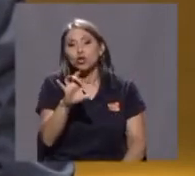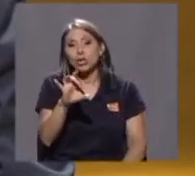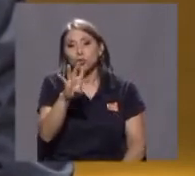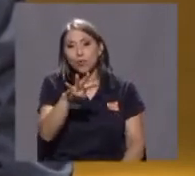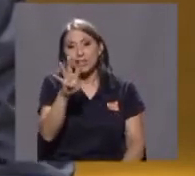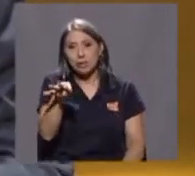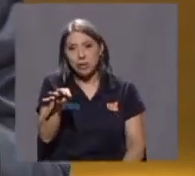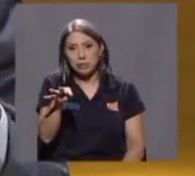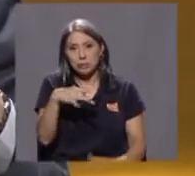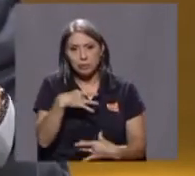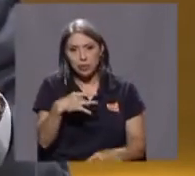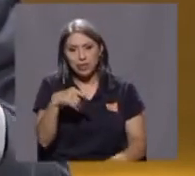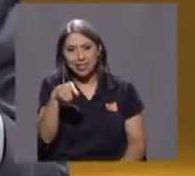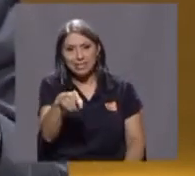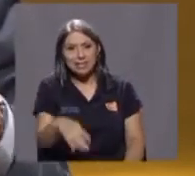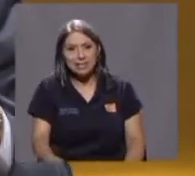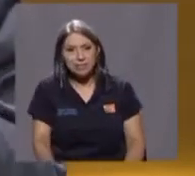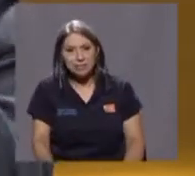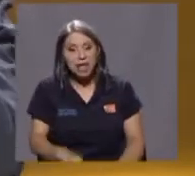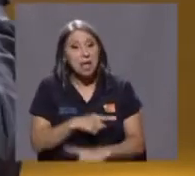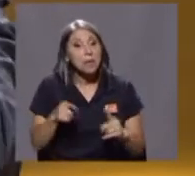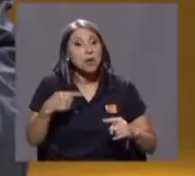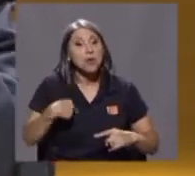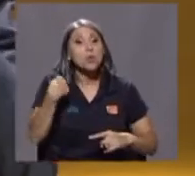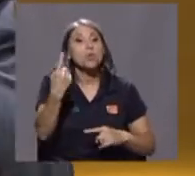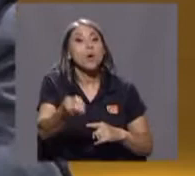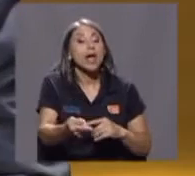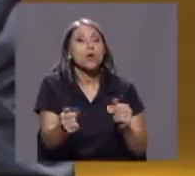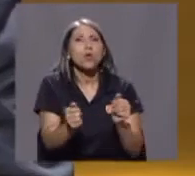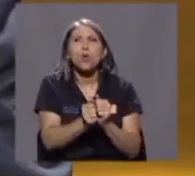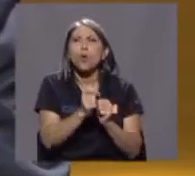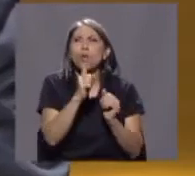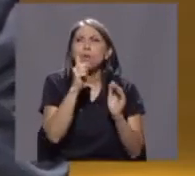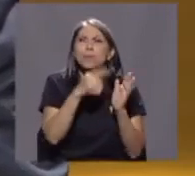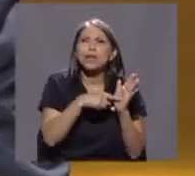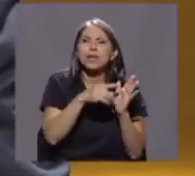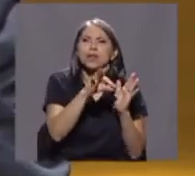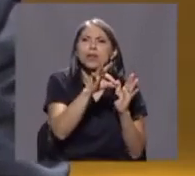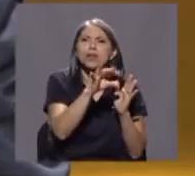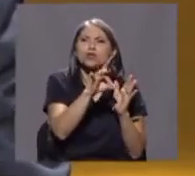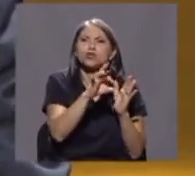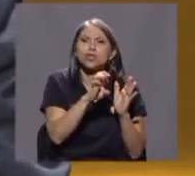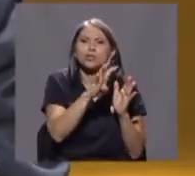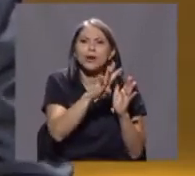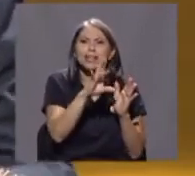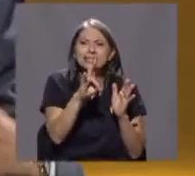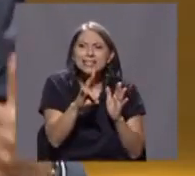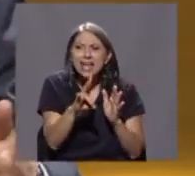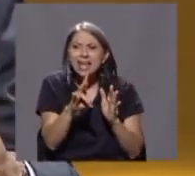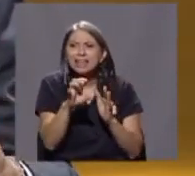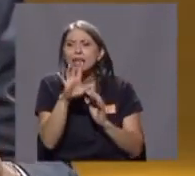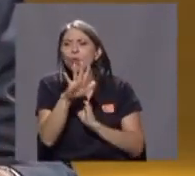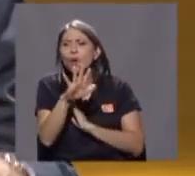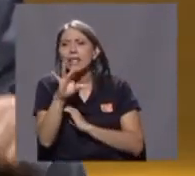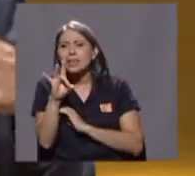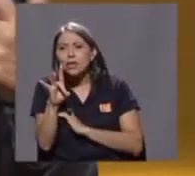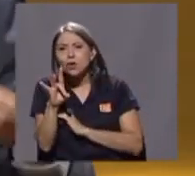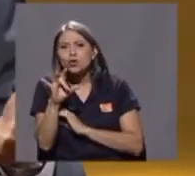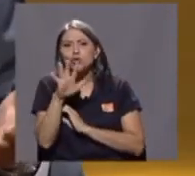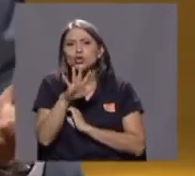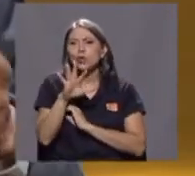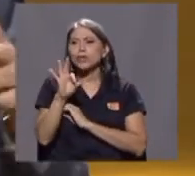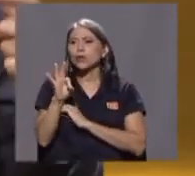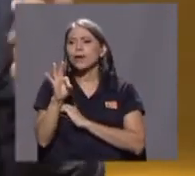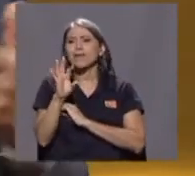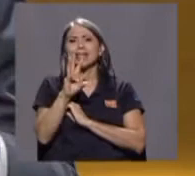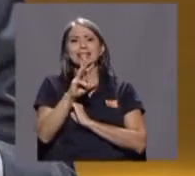fenómeno. Algo que se fue perdiendo luego en la del 47, en la del 48, en la del 59, en la del 69. En